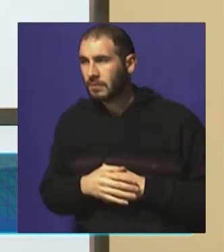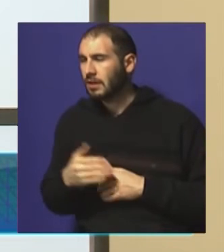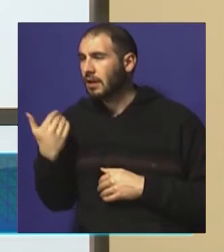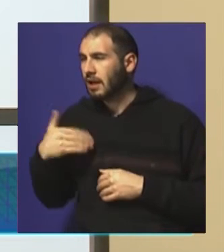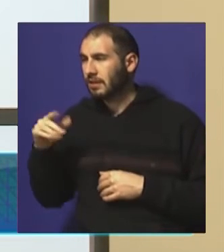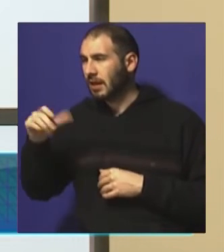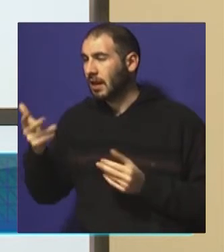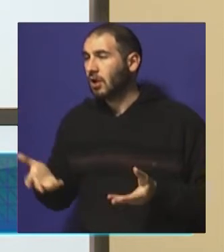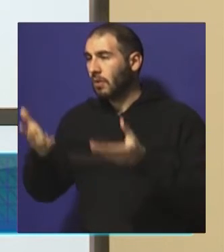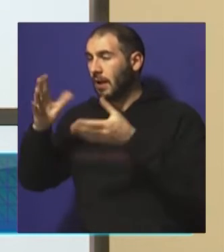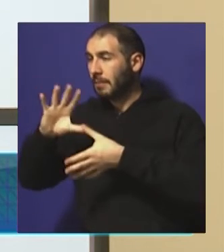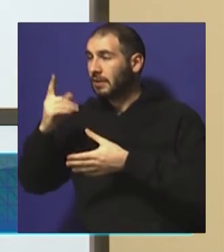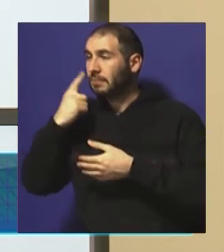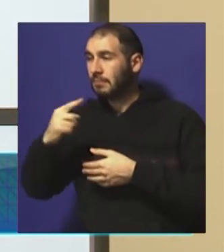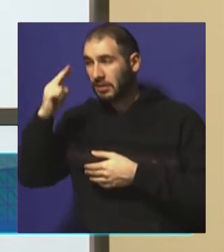Argentina ganó una Copa América en